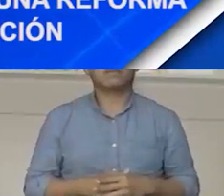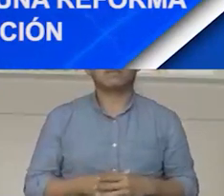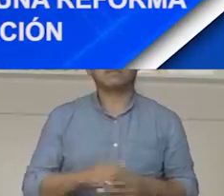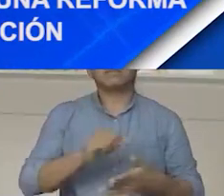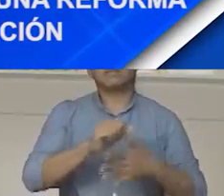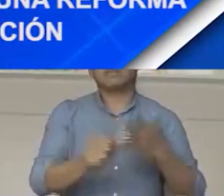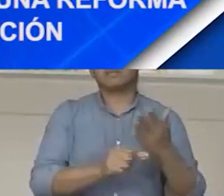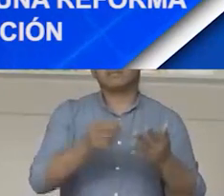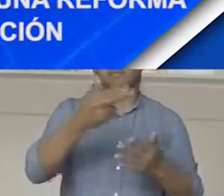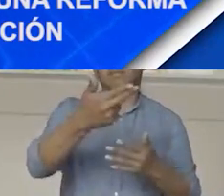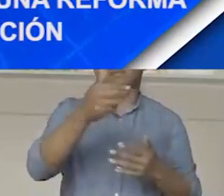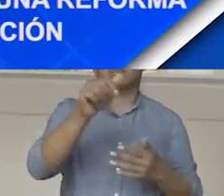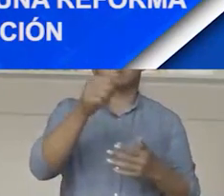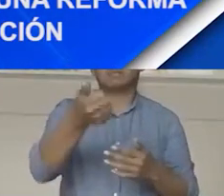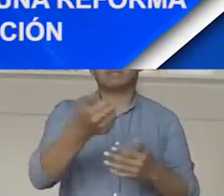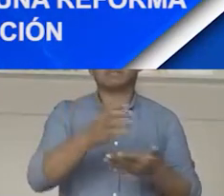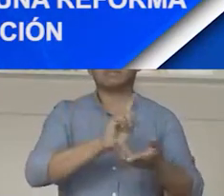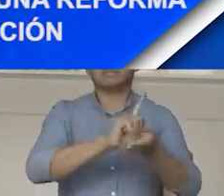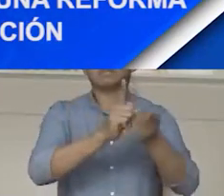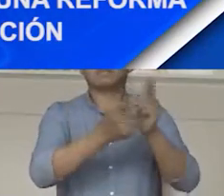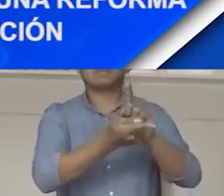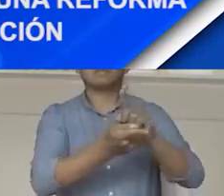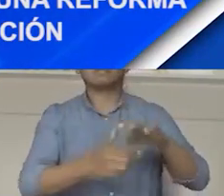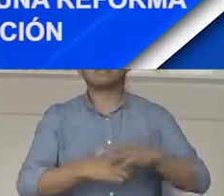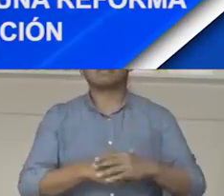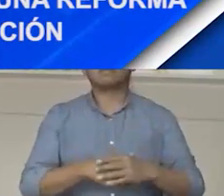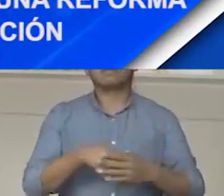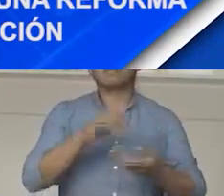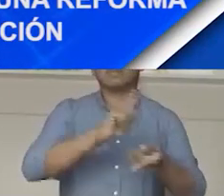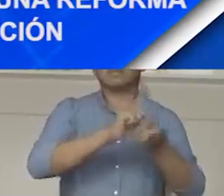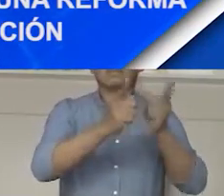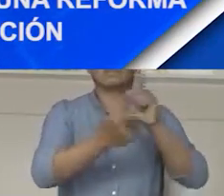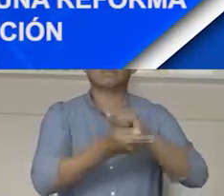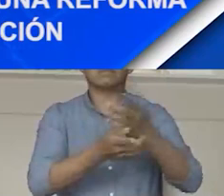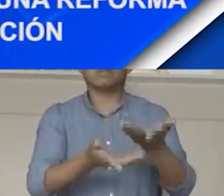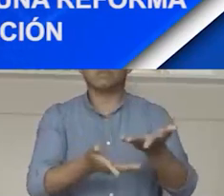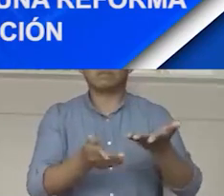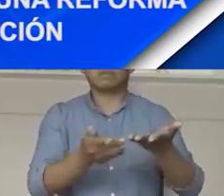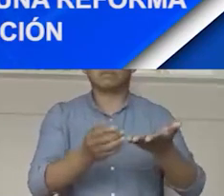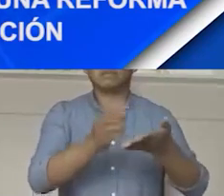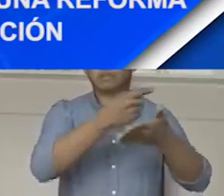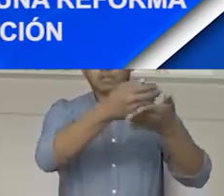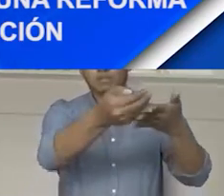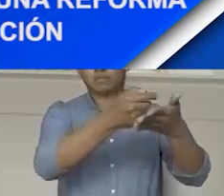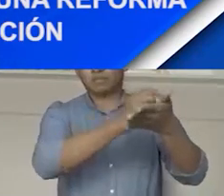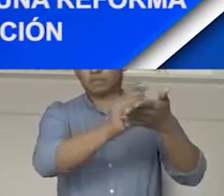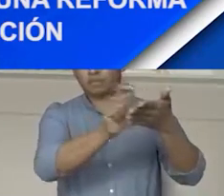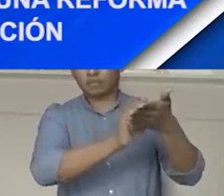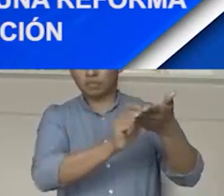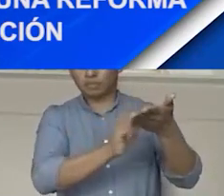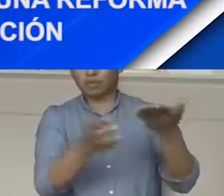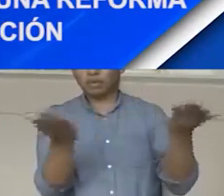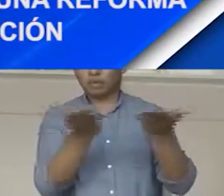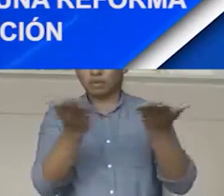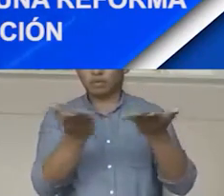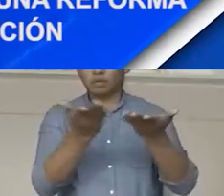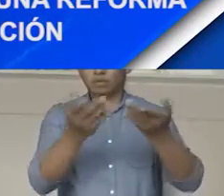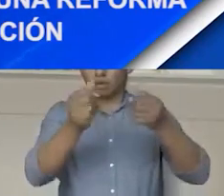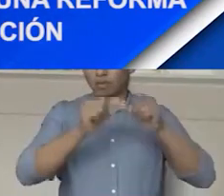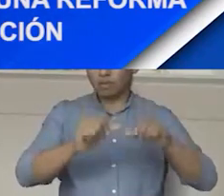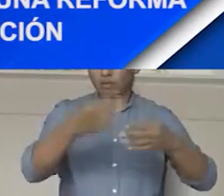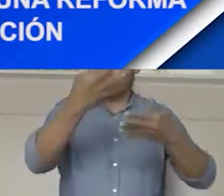Artículo 86. Modificación. La modificación de partidas presupuestarias seguirán